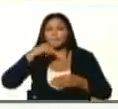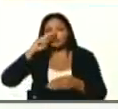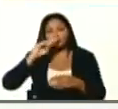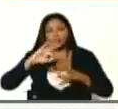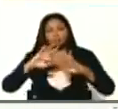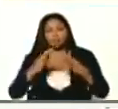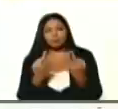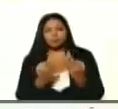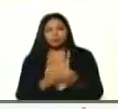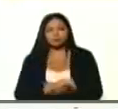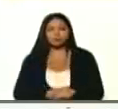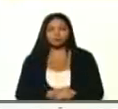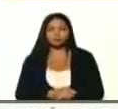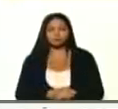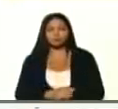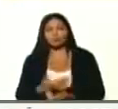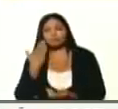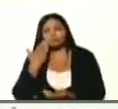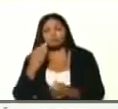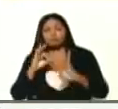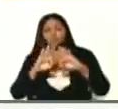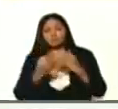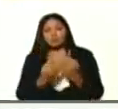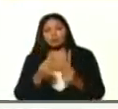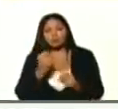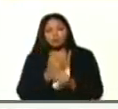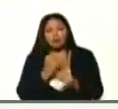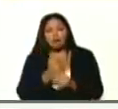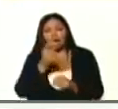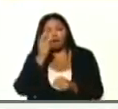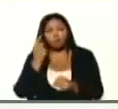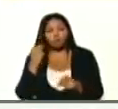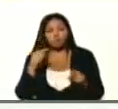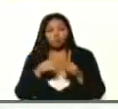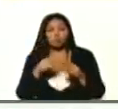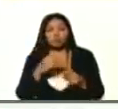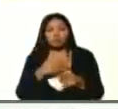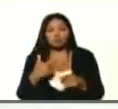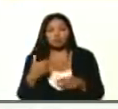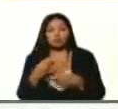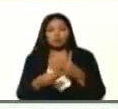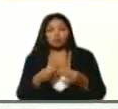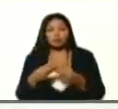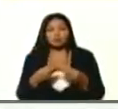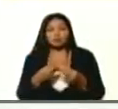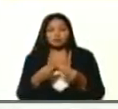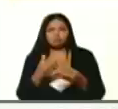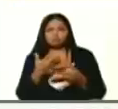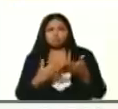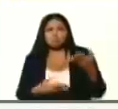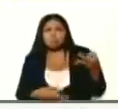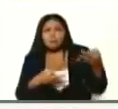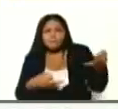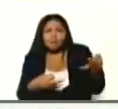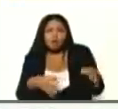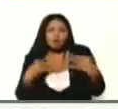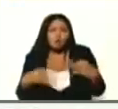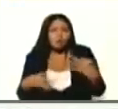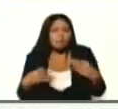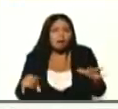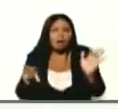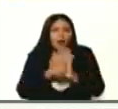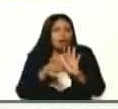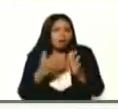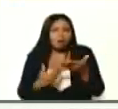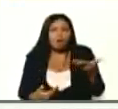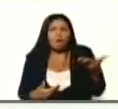familia, madres de familia, trabajadores que quieren hacer un trámite legal, un trámite